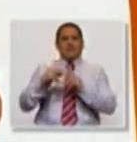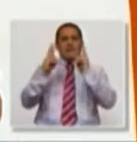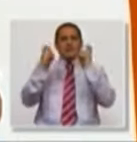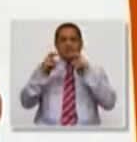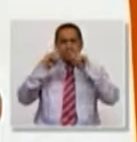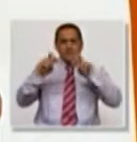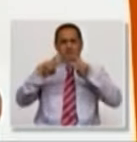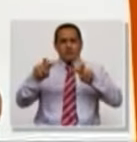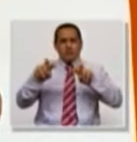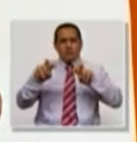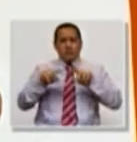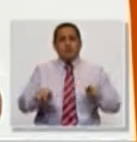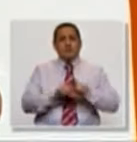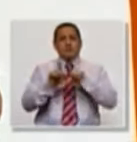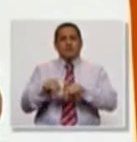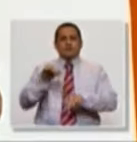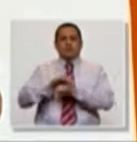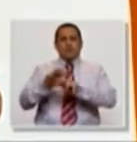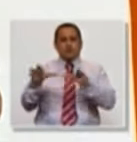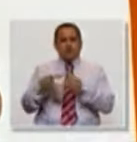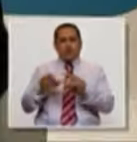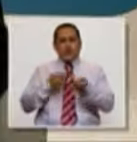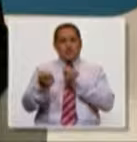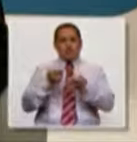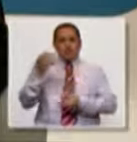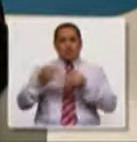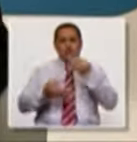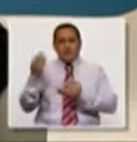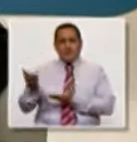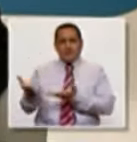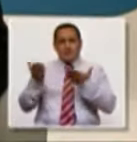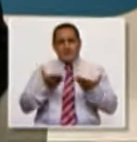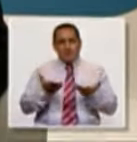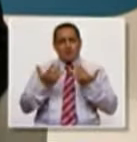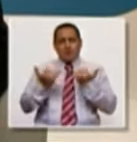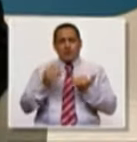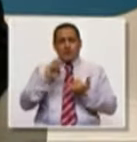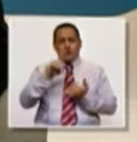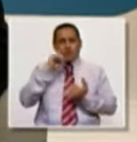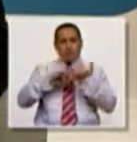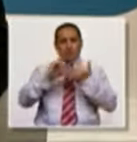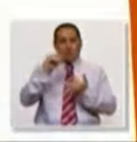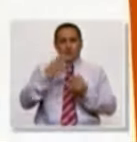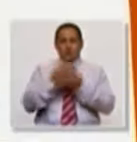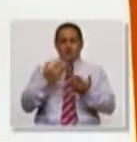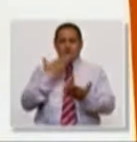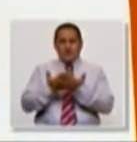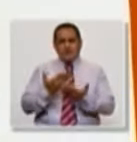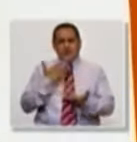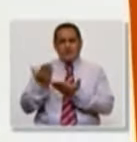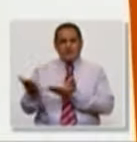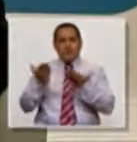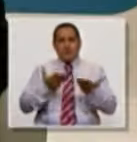de investigación y sobre todo en administración de justicia. Bienvenido, Wilson, muchas gracias por venir. Gracias por la invitación.